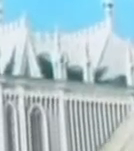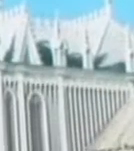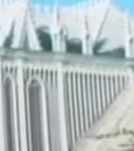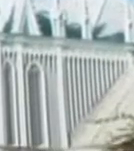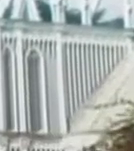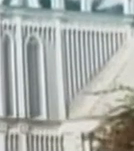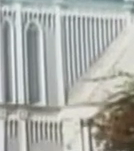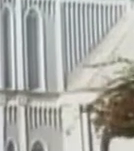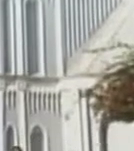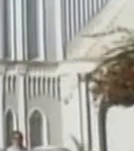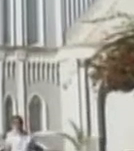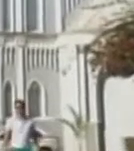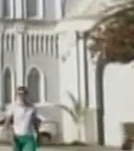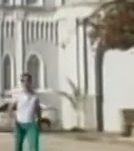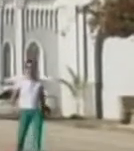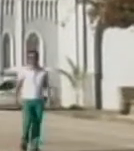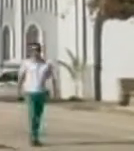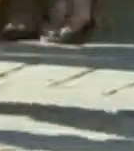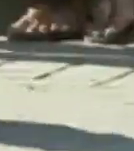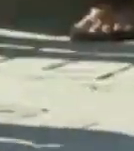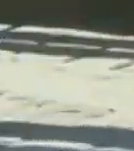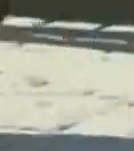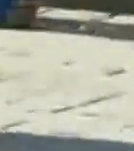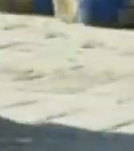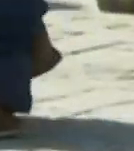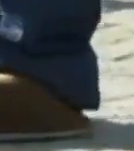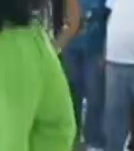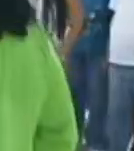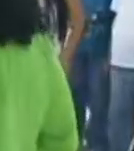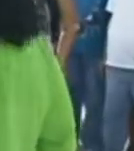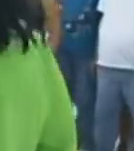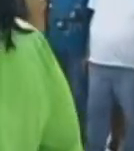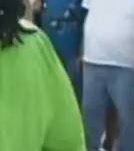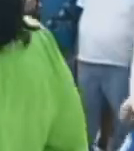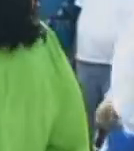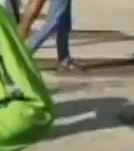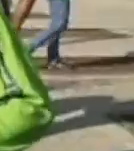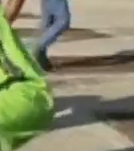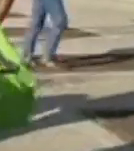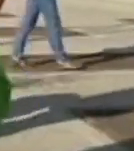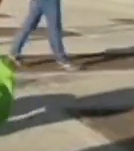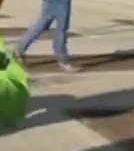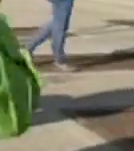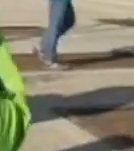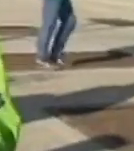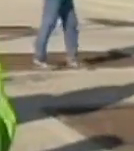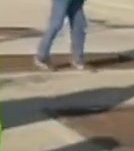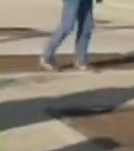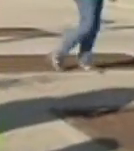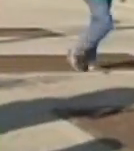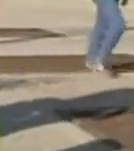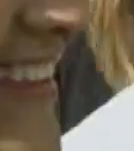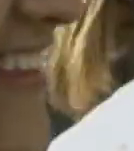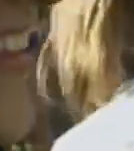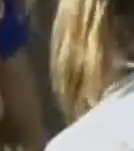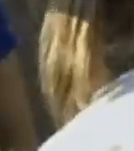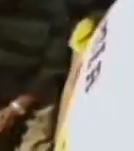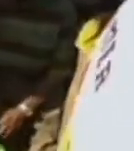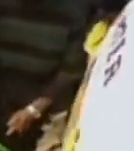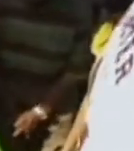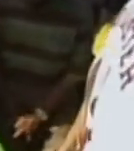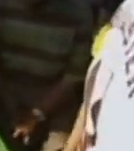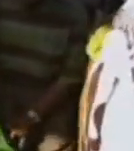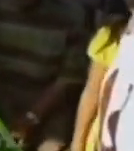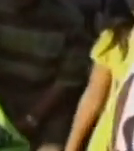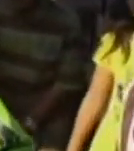Estamos en Cali, la sultana del Valle, ¿ve? Buscando usuarios prepago que ahorran minutos. Porque yo si no me ahorro un solo chiste. De manera